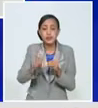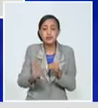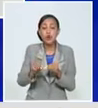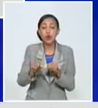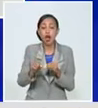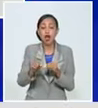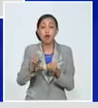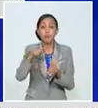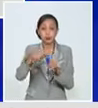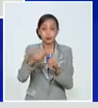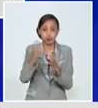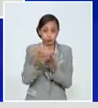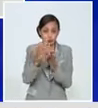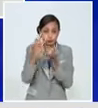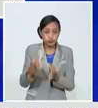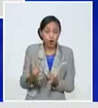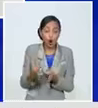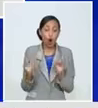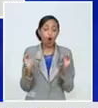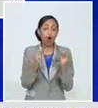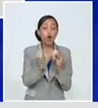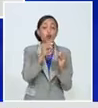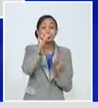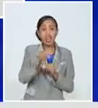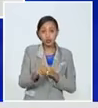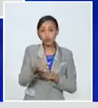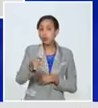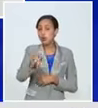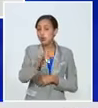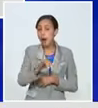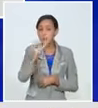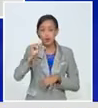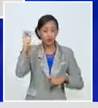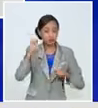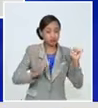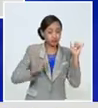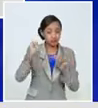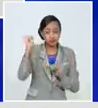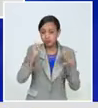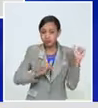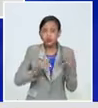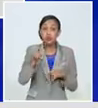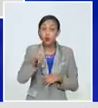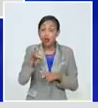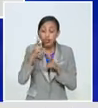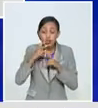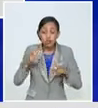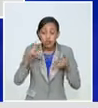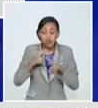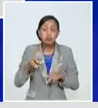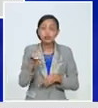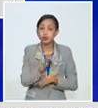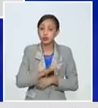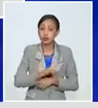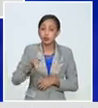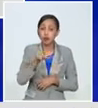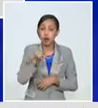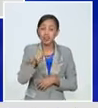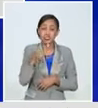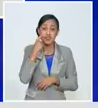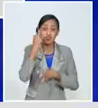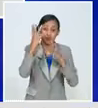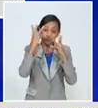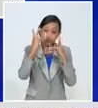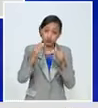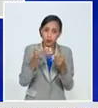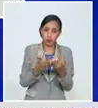estudiar, los viajeros que hay que estudiar y que realmente dan un volumen determinado.